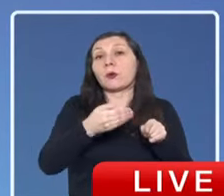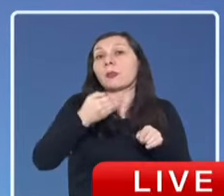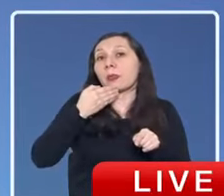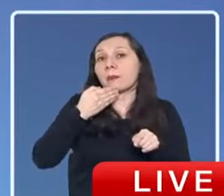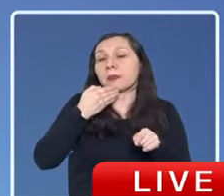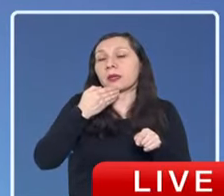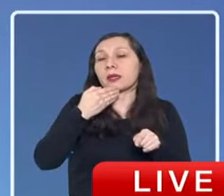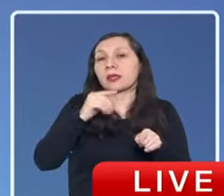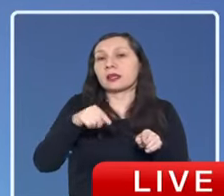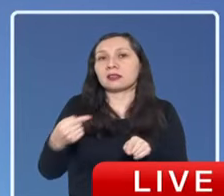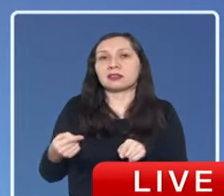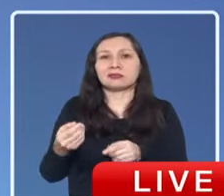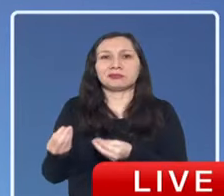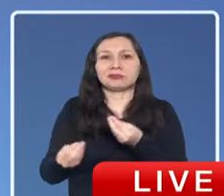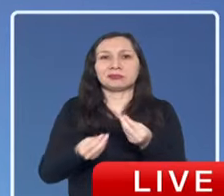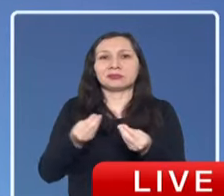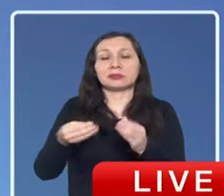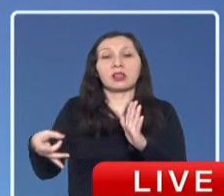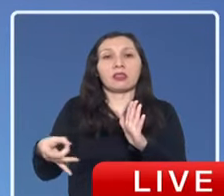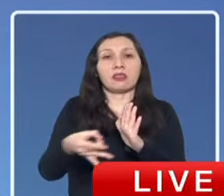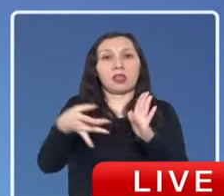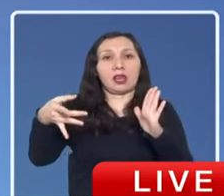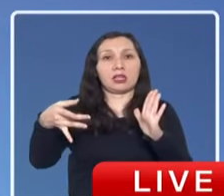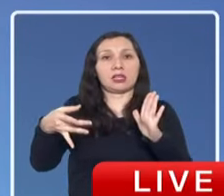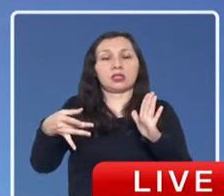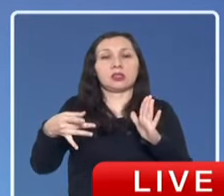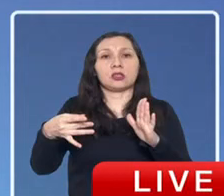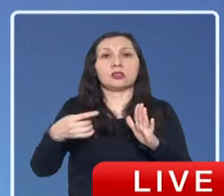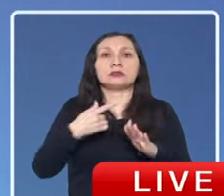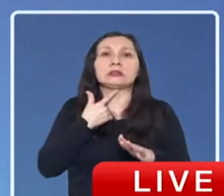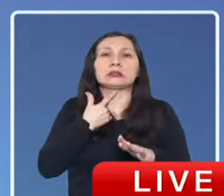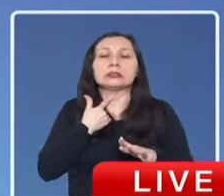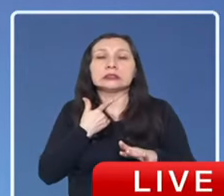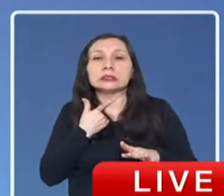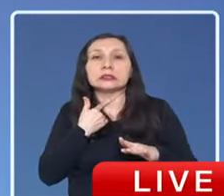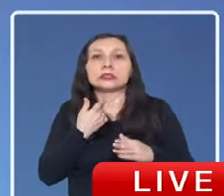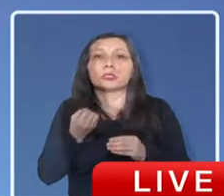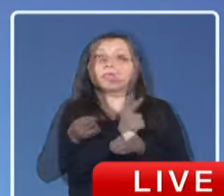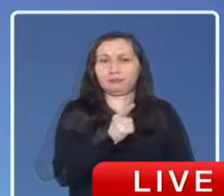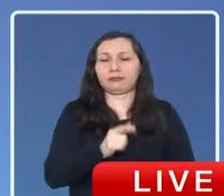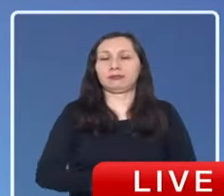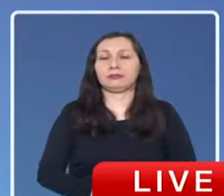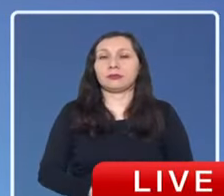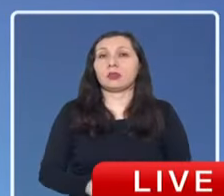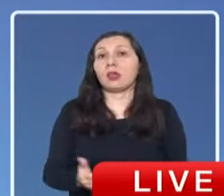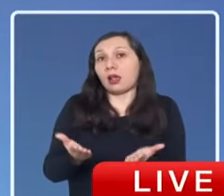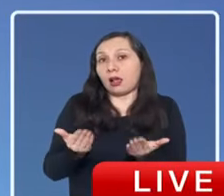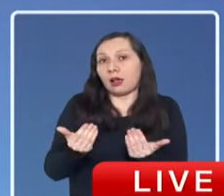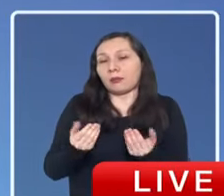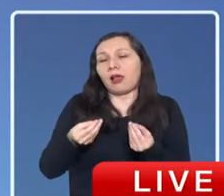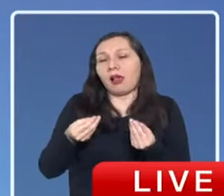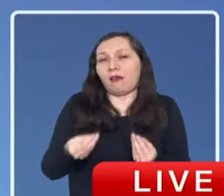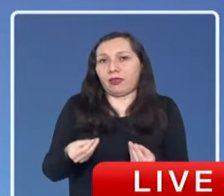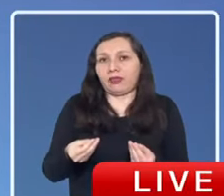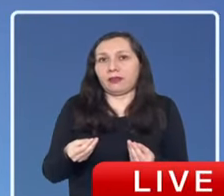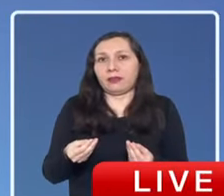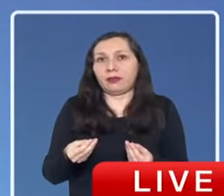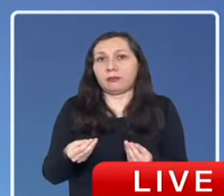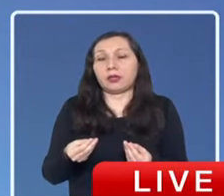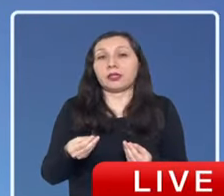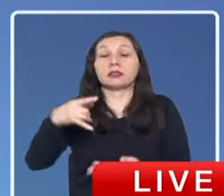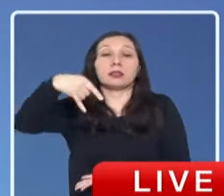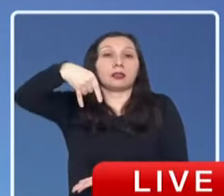también lo que respecta al delito de conflictos de interés o tráfico de influencia. Esperamos, evidentemente, que en